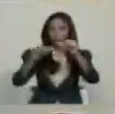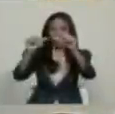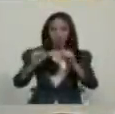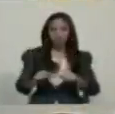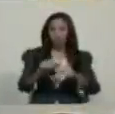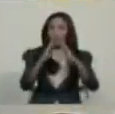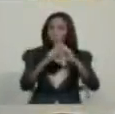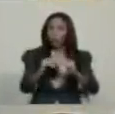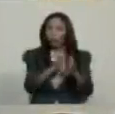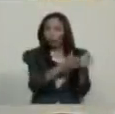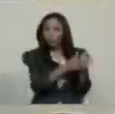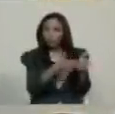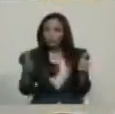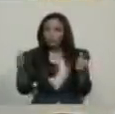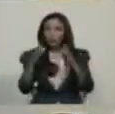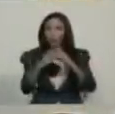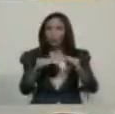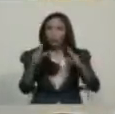superficie cultivable,